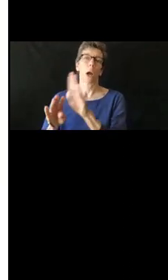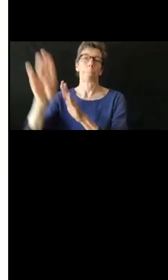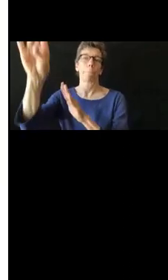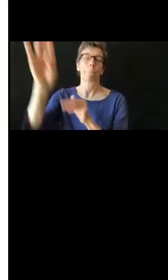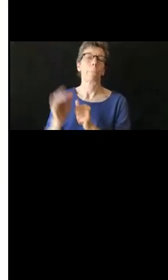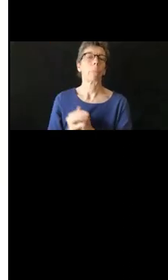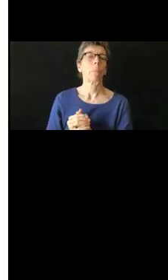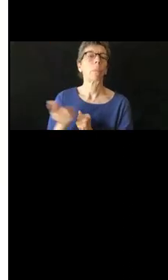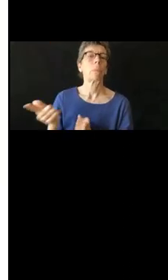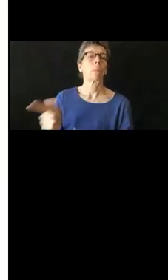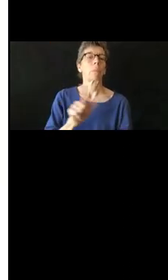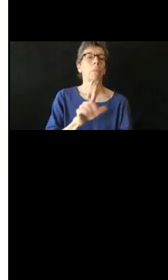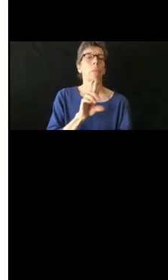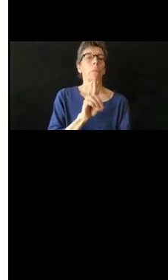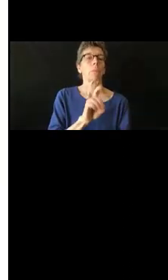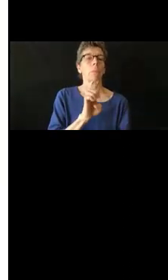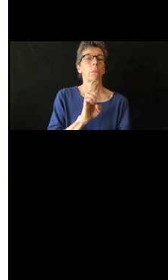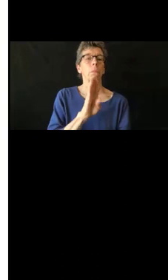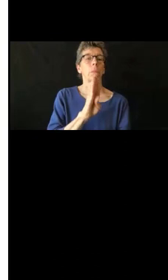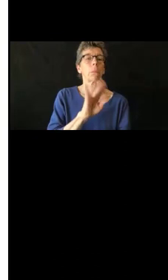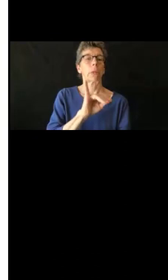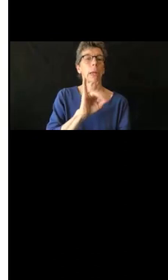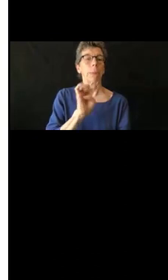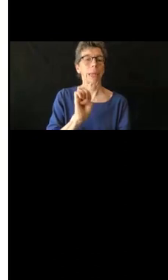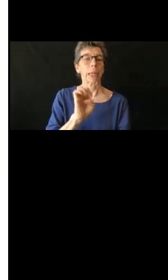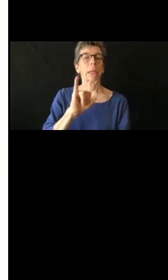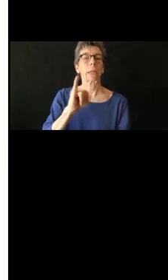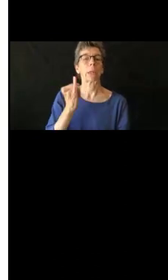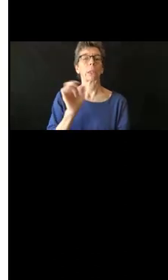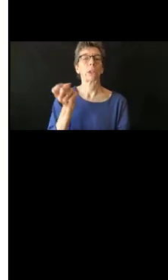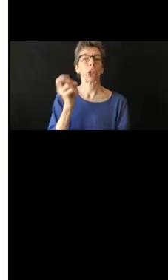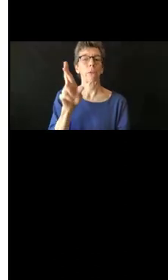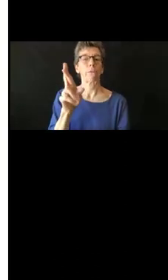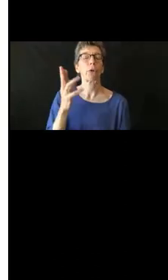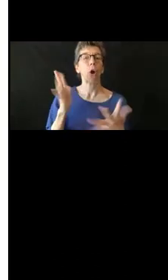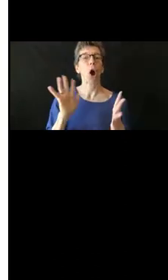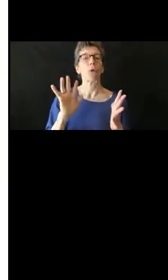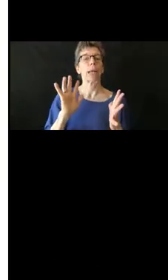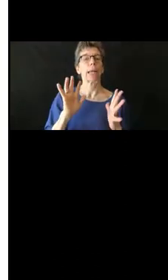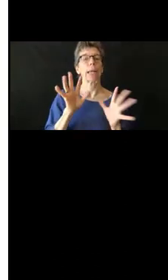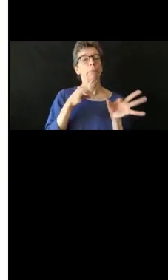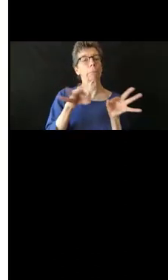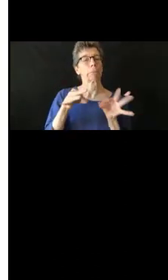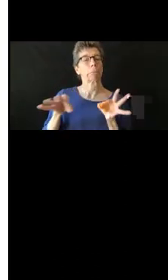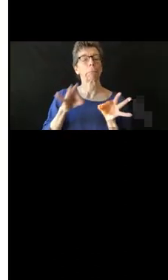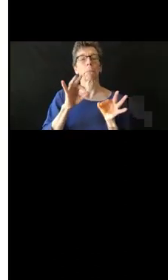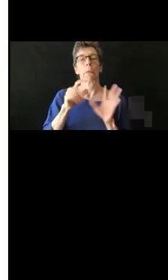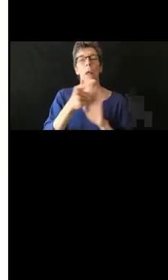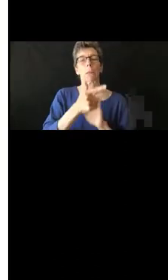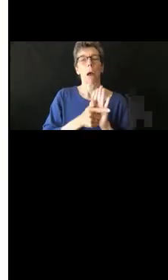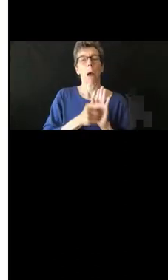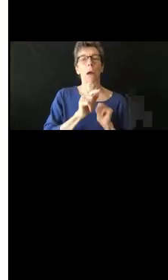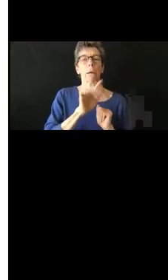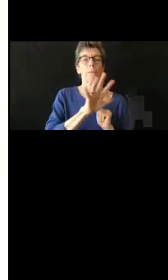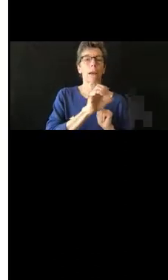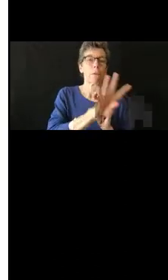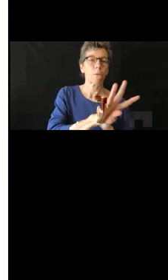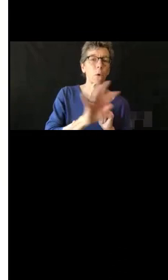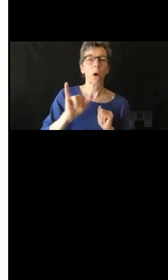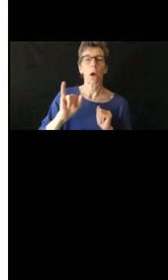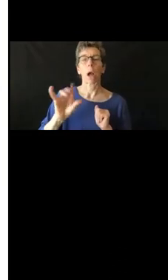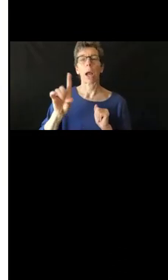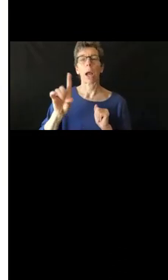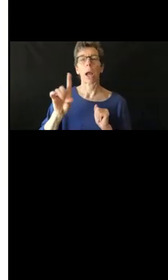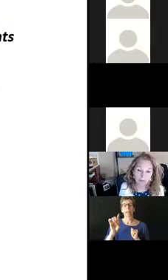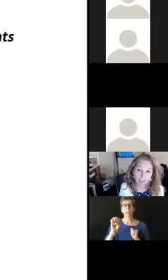Y Debbie y Jennifer hicieron un excelente trabajo para explicarles lo que son los planes de IFE. Entonces, yo